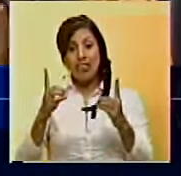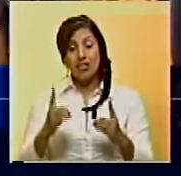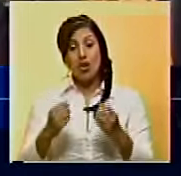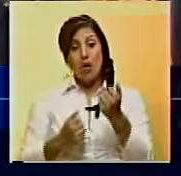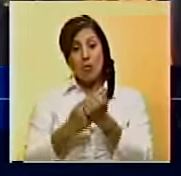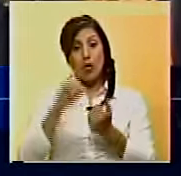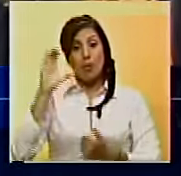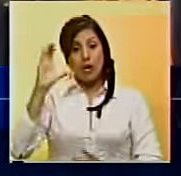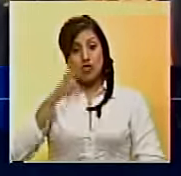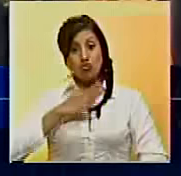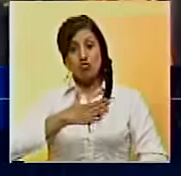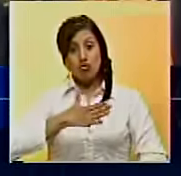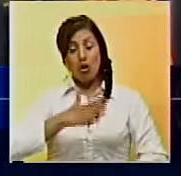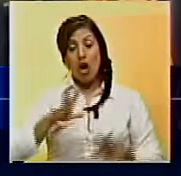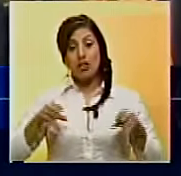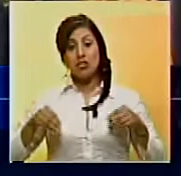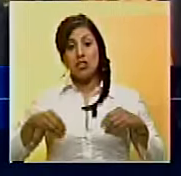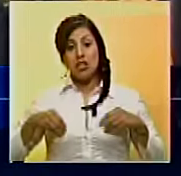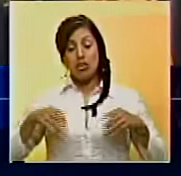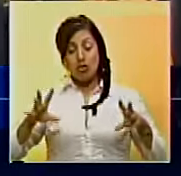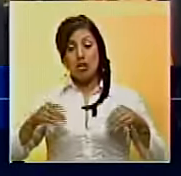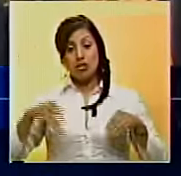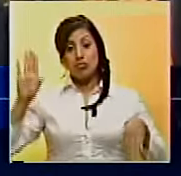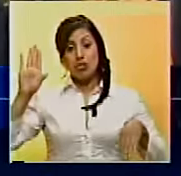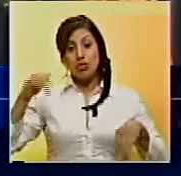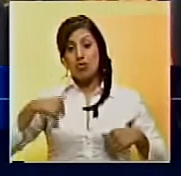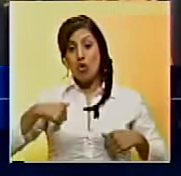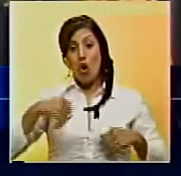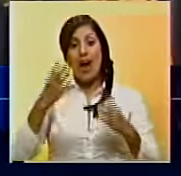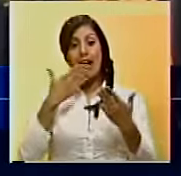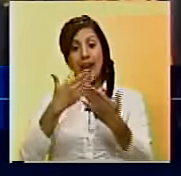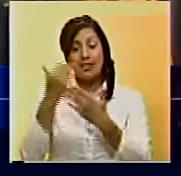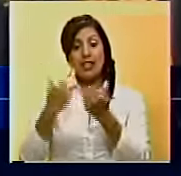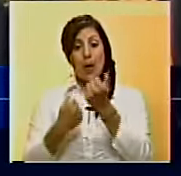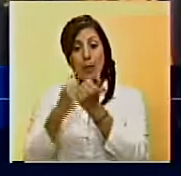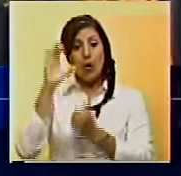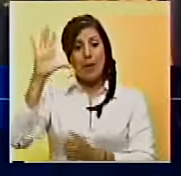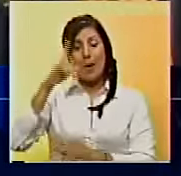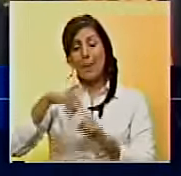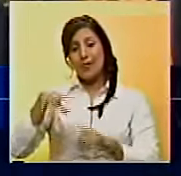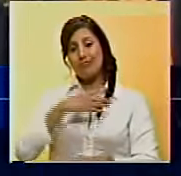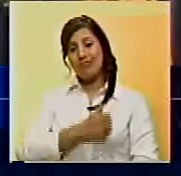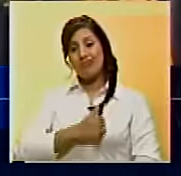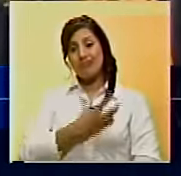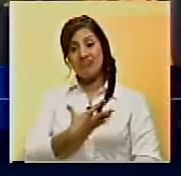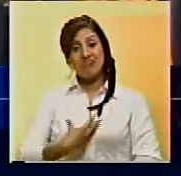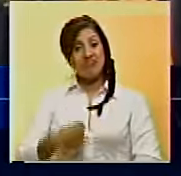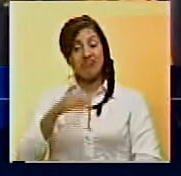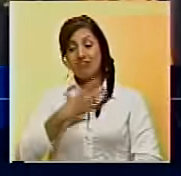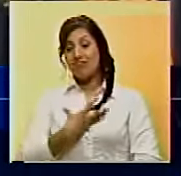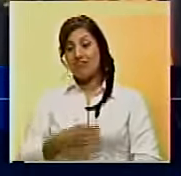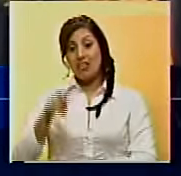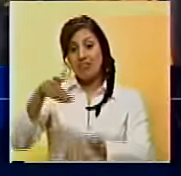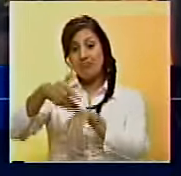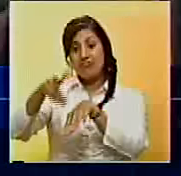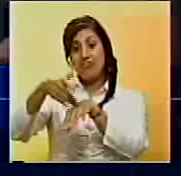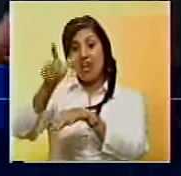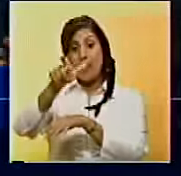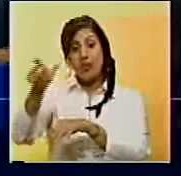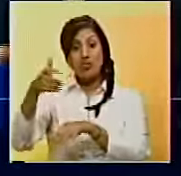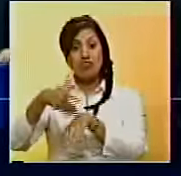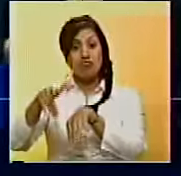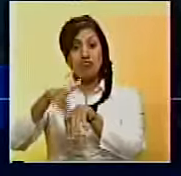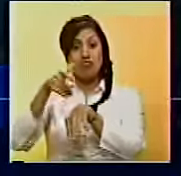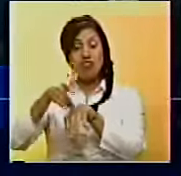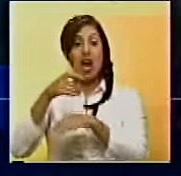este país. Yo las tomé, las asumo y agradezco el apoyo del país y lamento mucho la mezquindad, el egoísmo